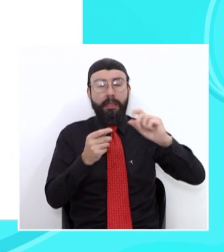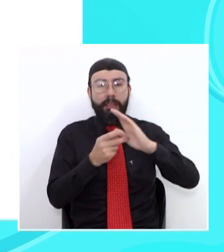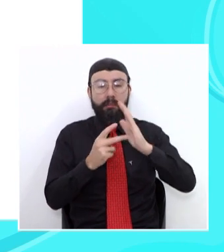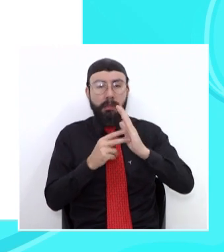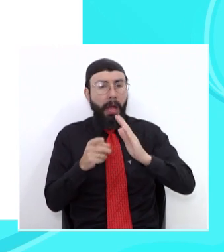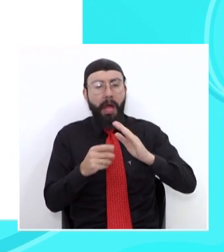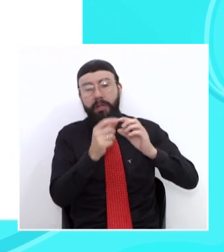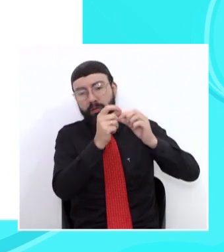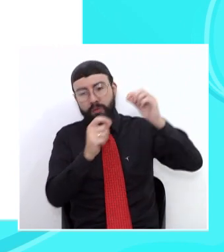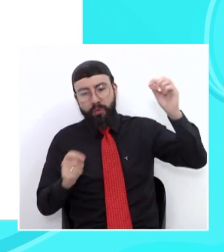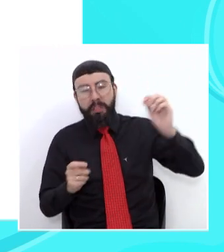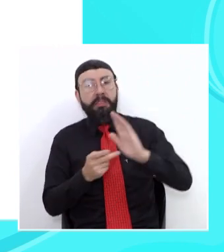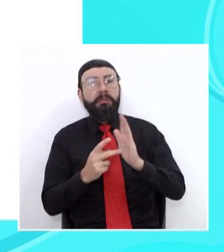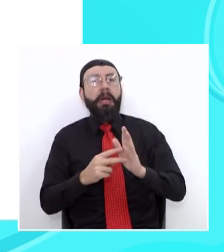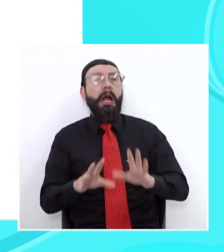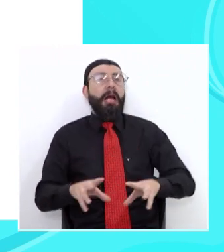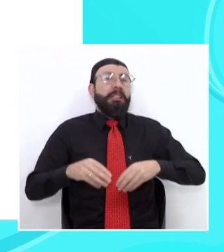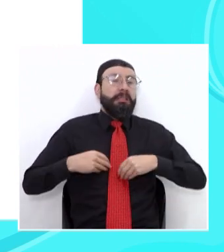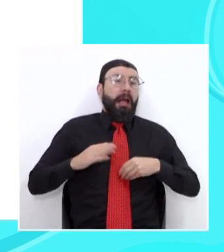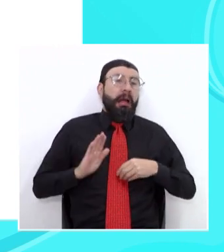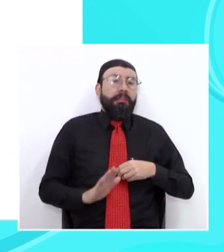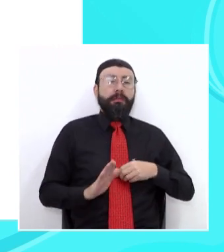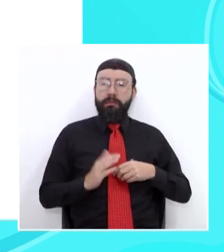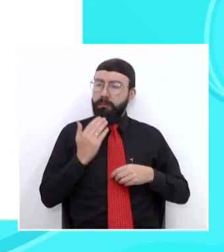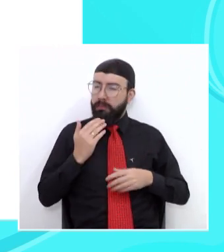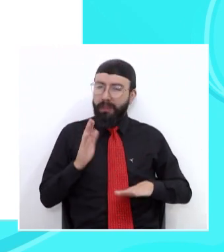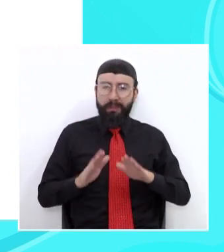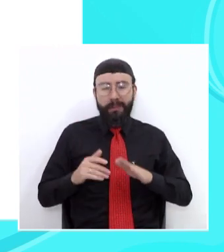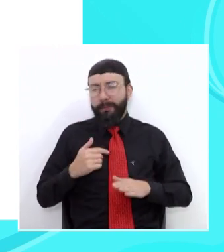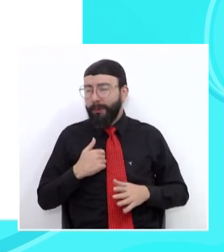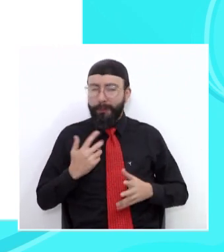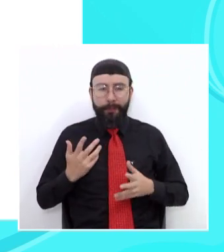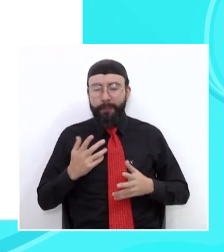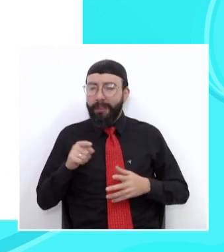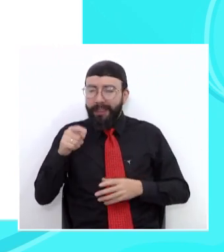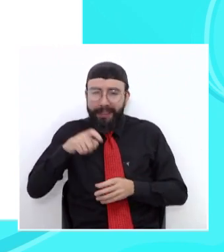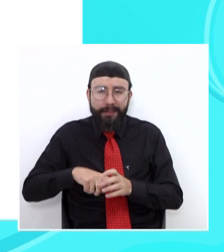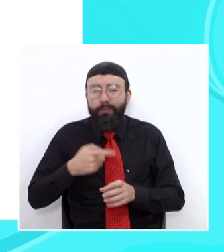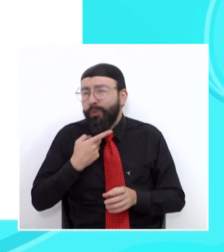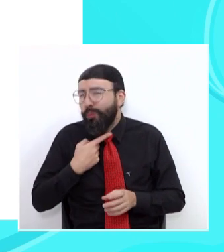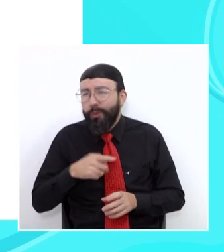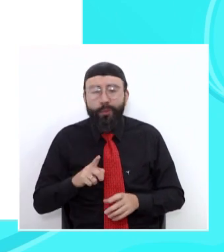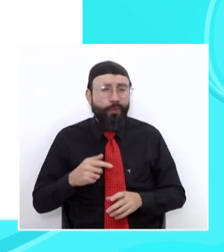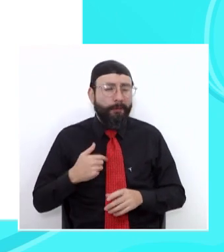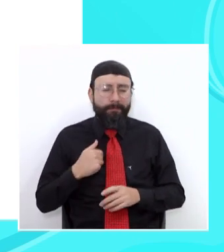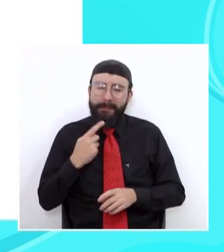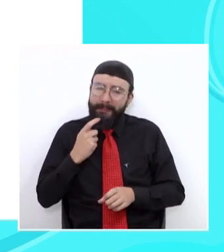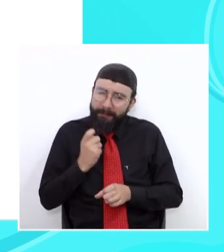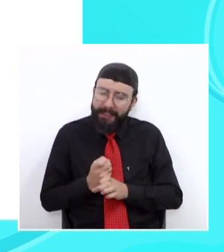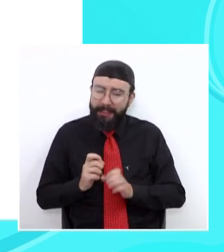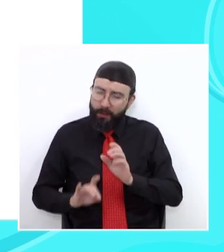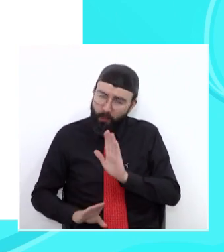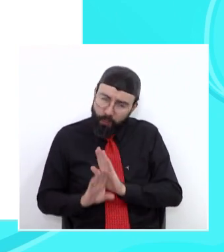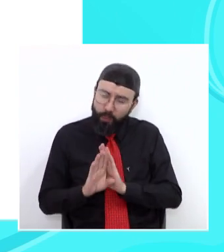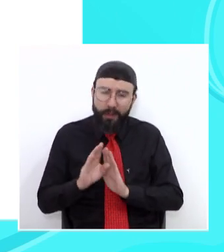adaptación. Es el que uno utiliza muchas veces cuando no estoy adaptado a un lugar, ¿no es cierto? Cuando me cuesta adaptarme y tengo niveles de estrés muy altos.